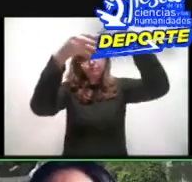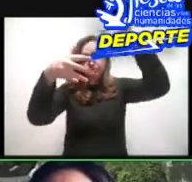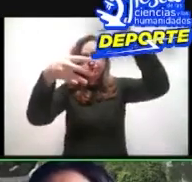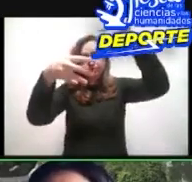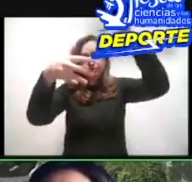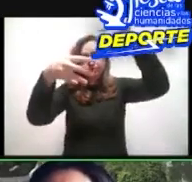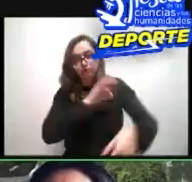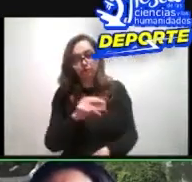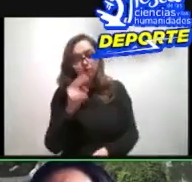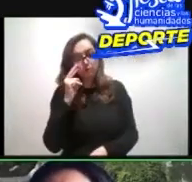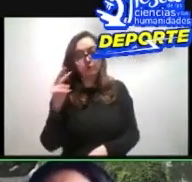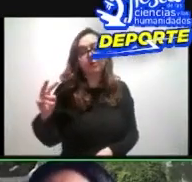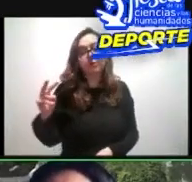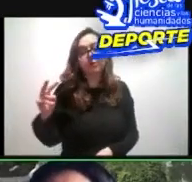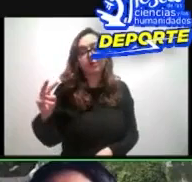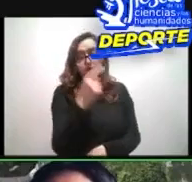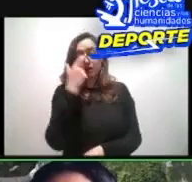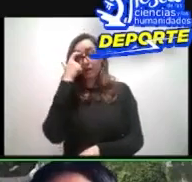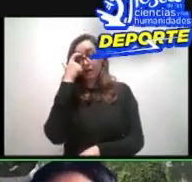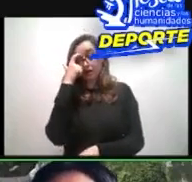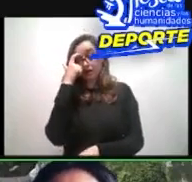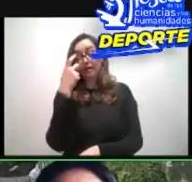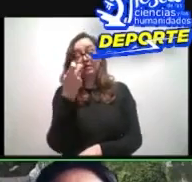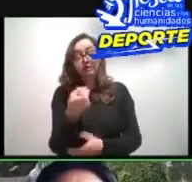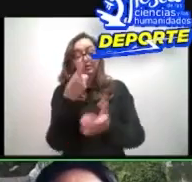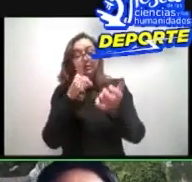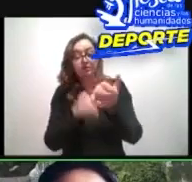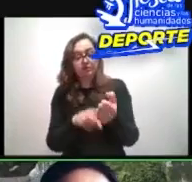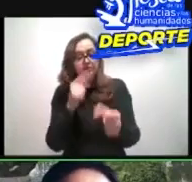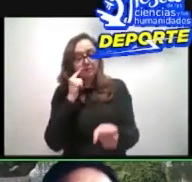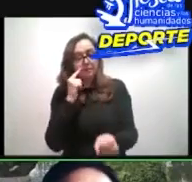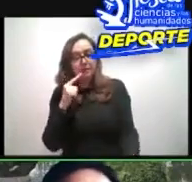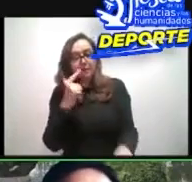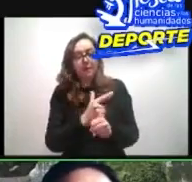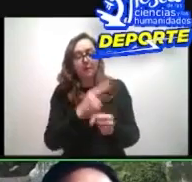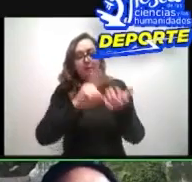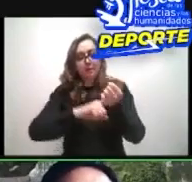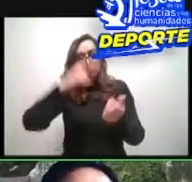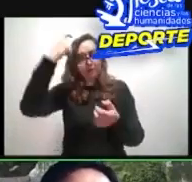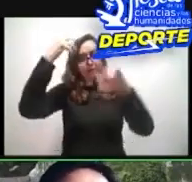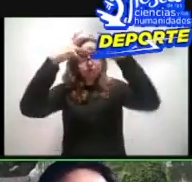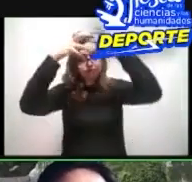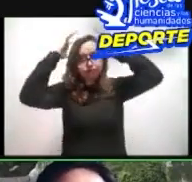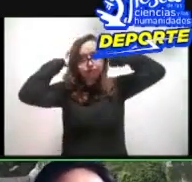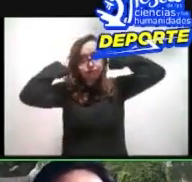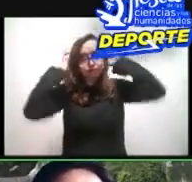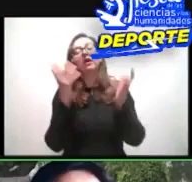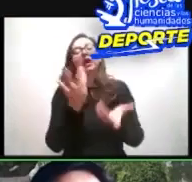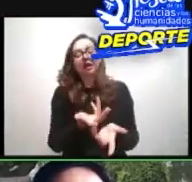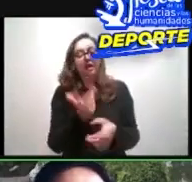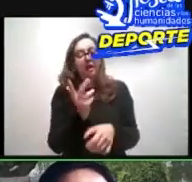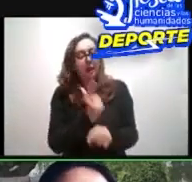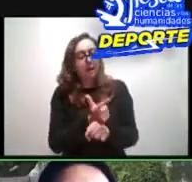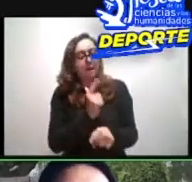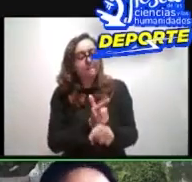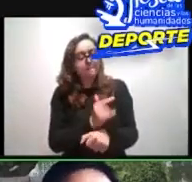se encontró de manera muy particular en el hipocampo y con esto se comprueba los beneficios que tiene sobre nuestra memoria,